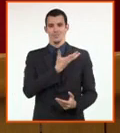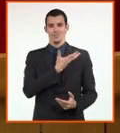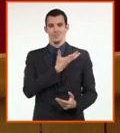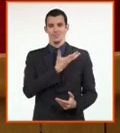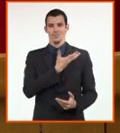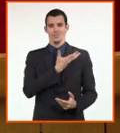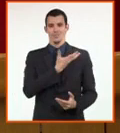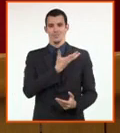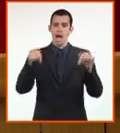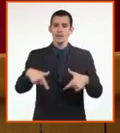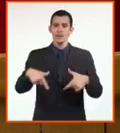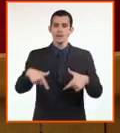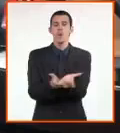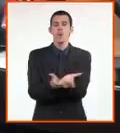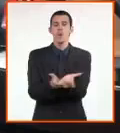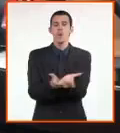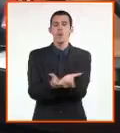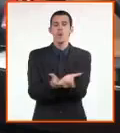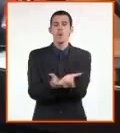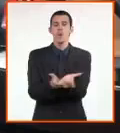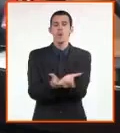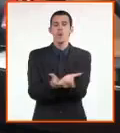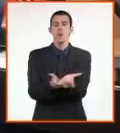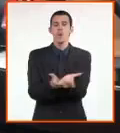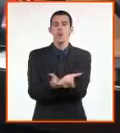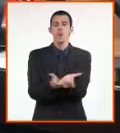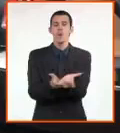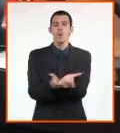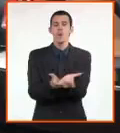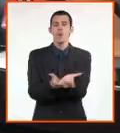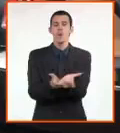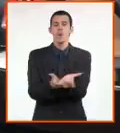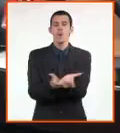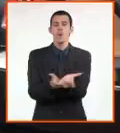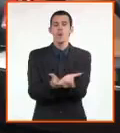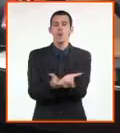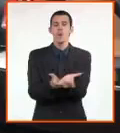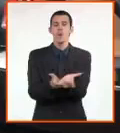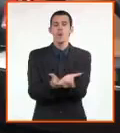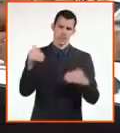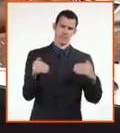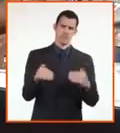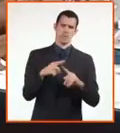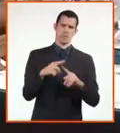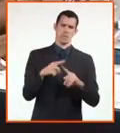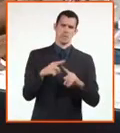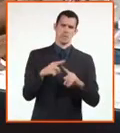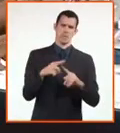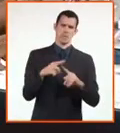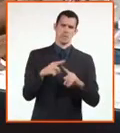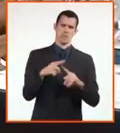Fidel Castro, pero ha bastado su recuerdo inmortal,